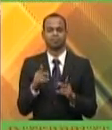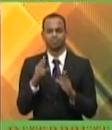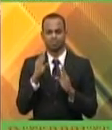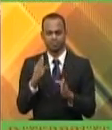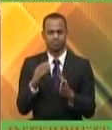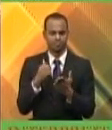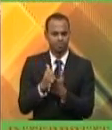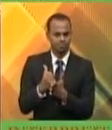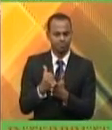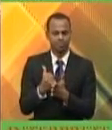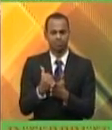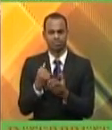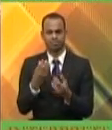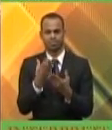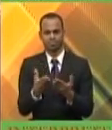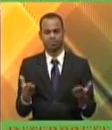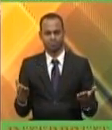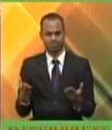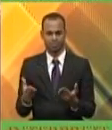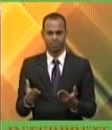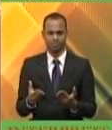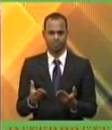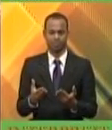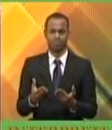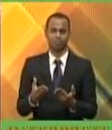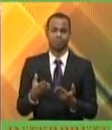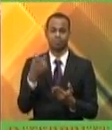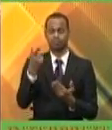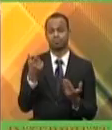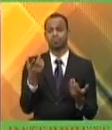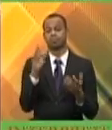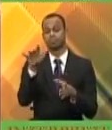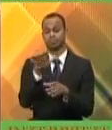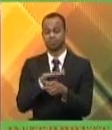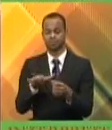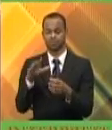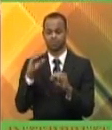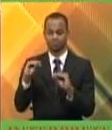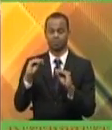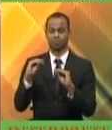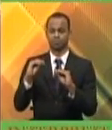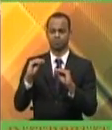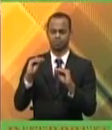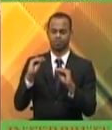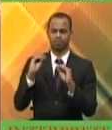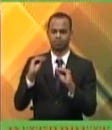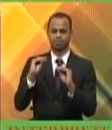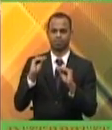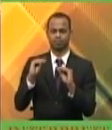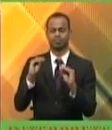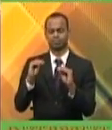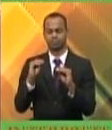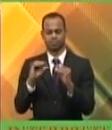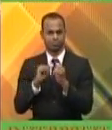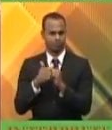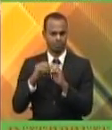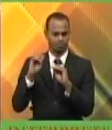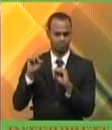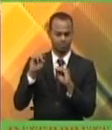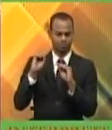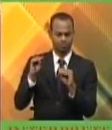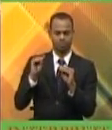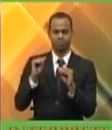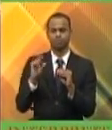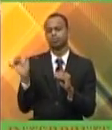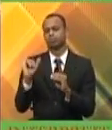que le asista en muchas cosas o que el currículum pedagógico la forma la forma de dar en la